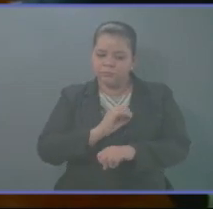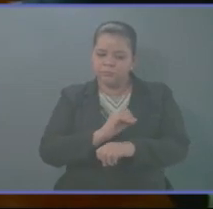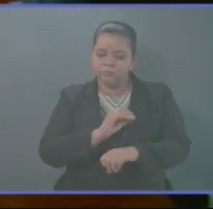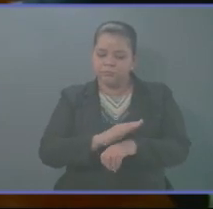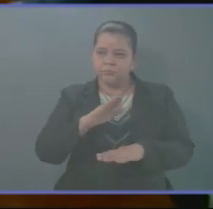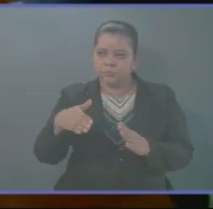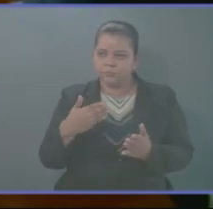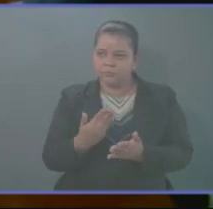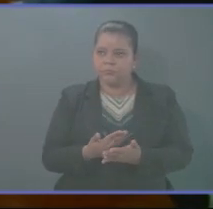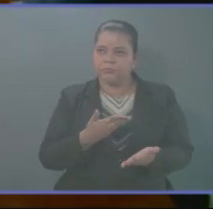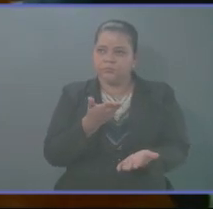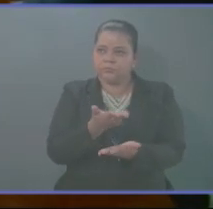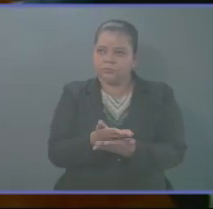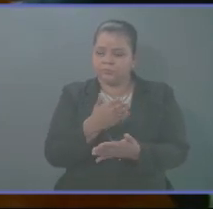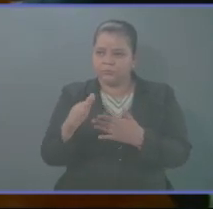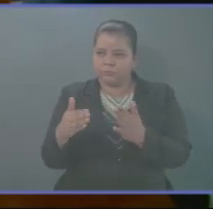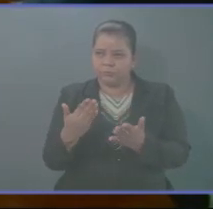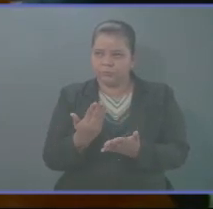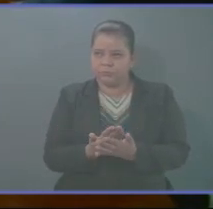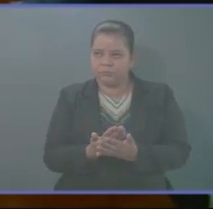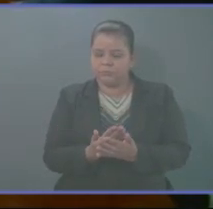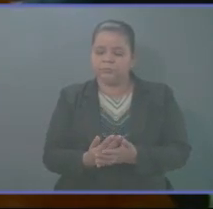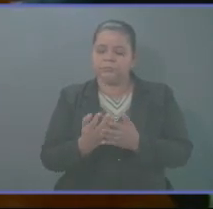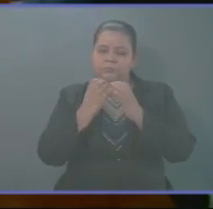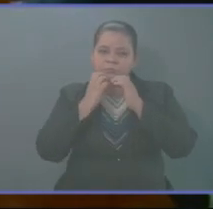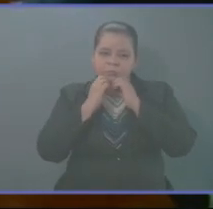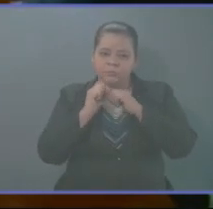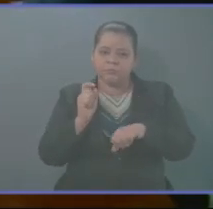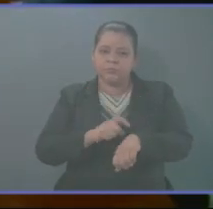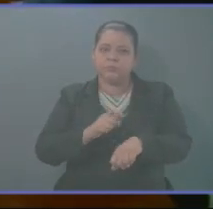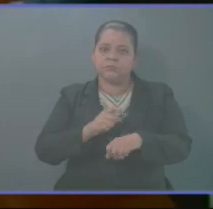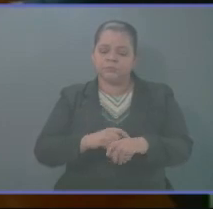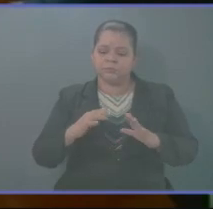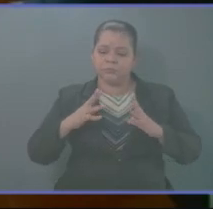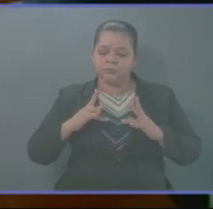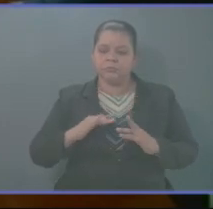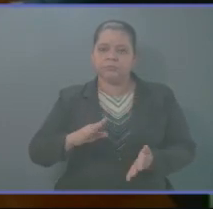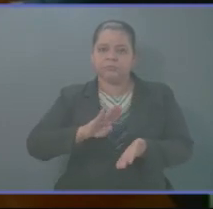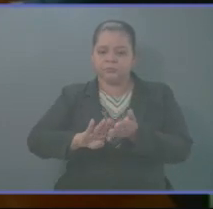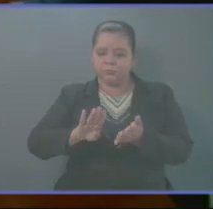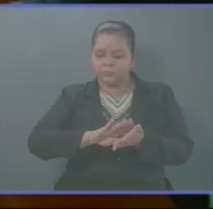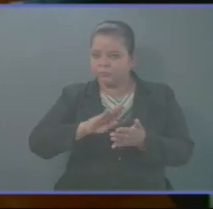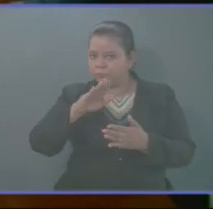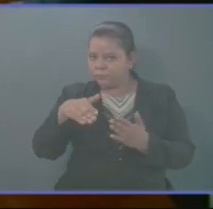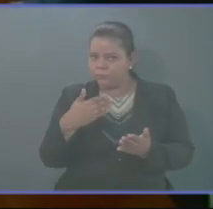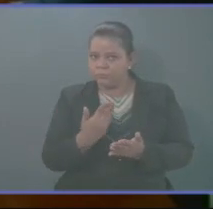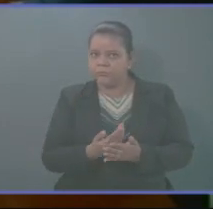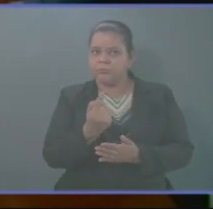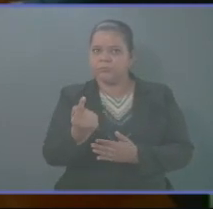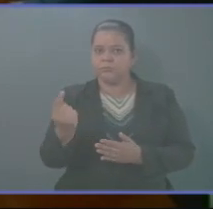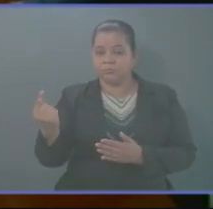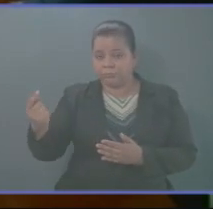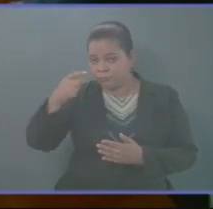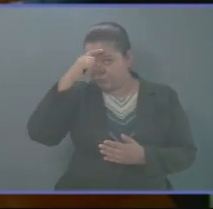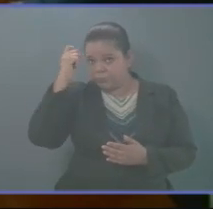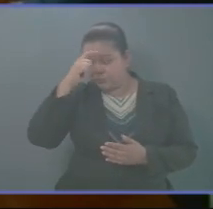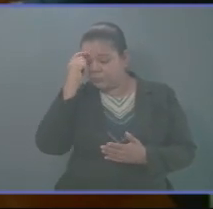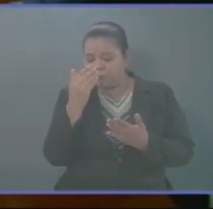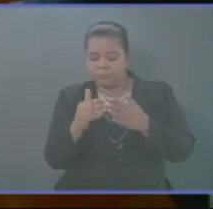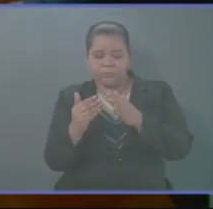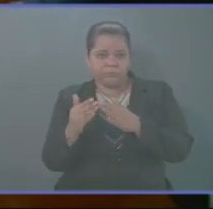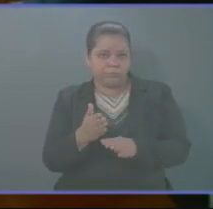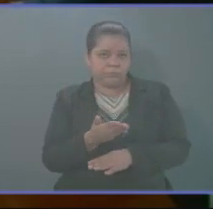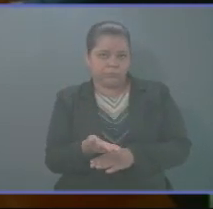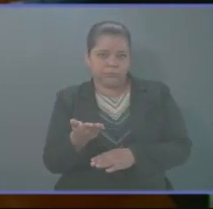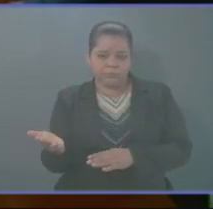se le respete a los trabajadores su periodo de vacación y el pago correspondiente de acuerdo al artículo 190 del Código de Trabajo, entre otros